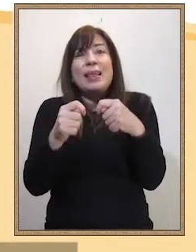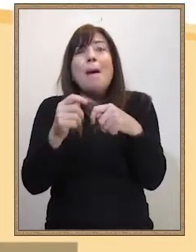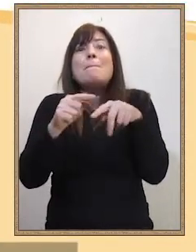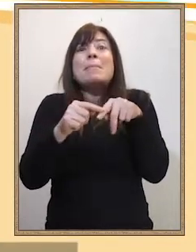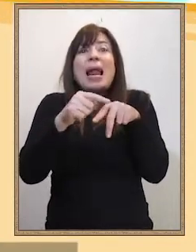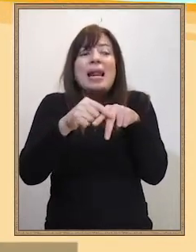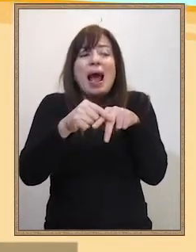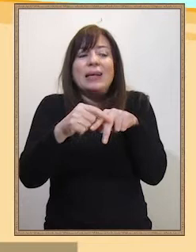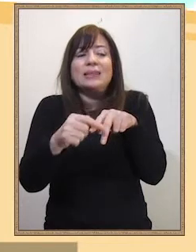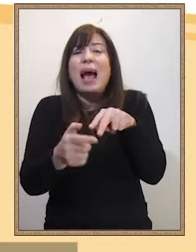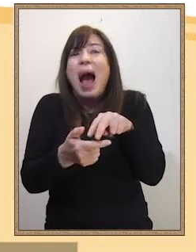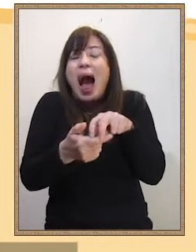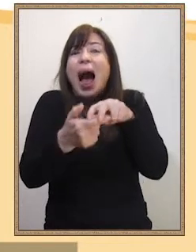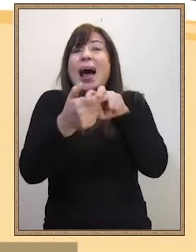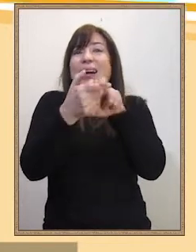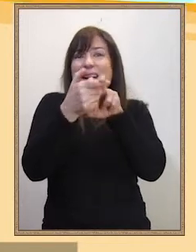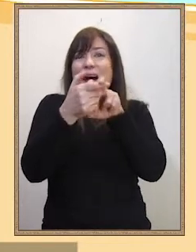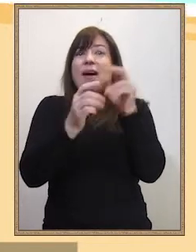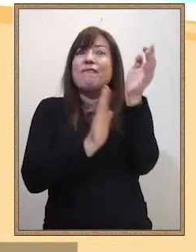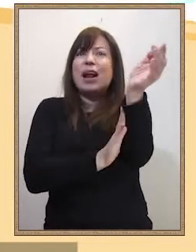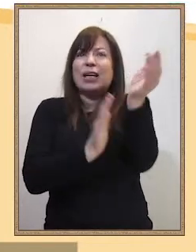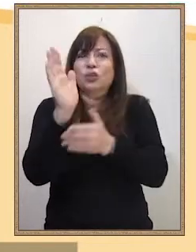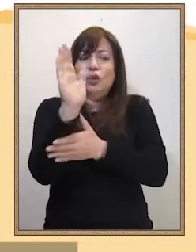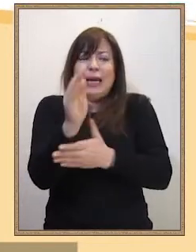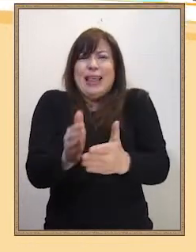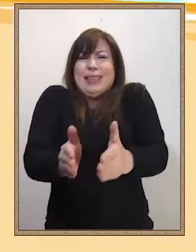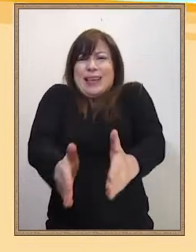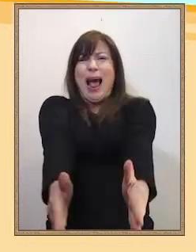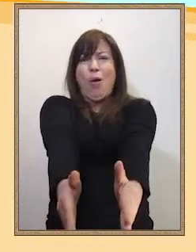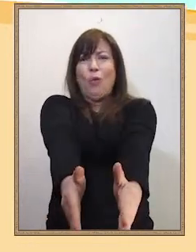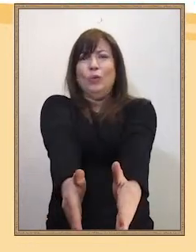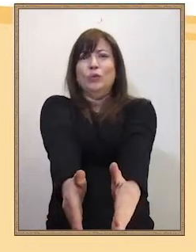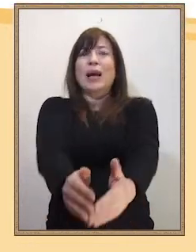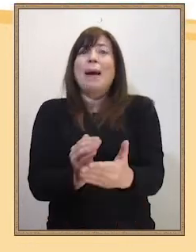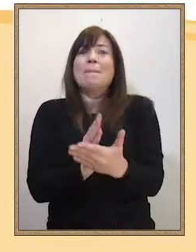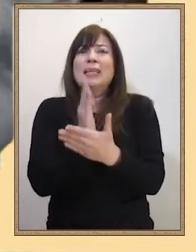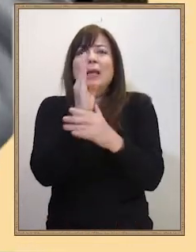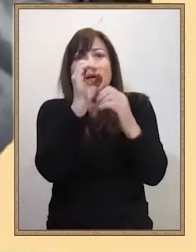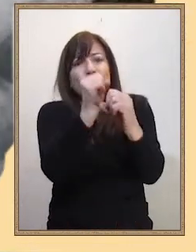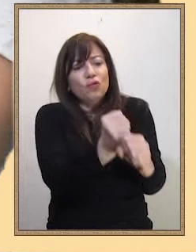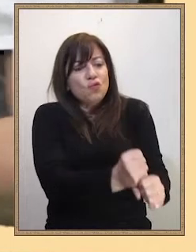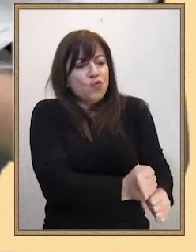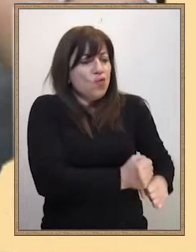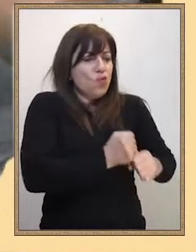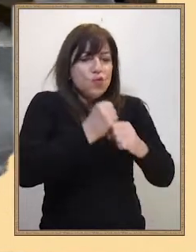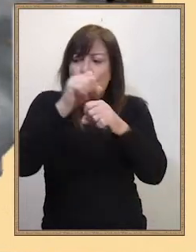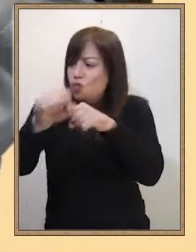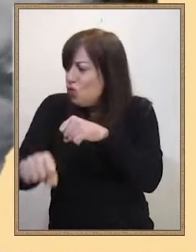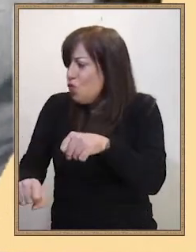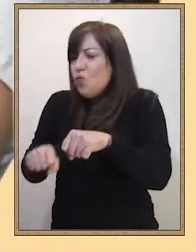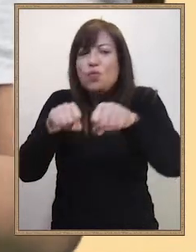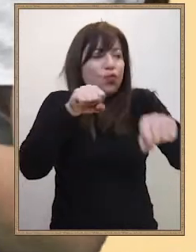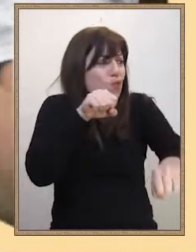piernas hacia arriba y nuestros brazos estirados. Y podemos empezar a remar. Vamos remando